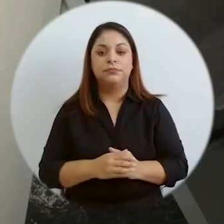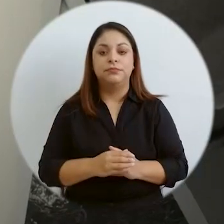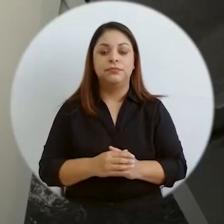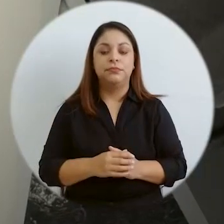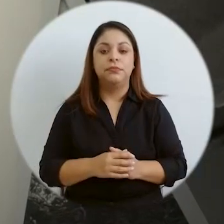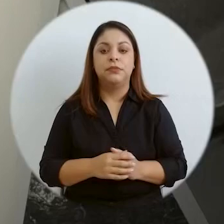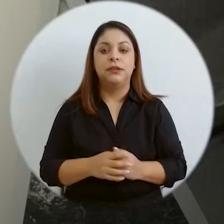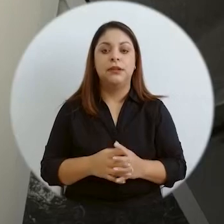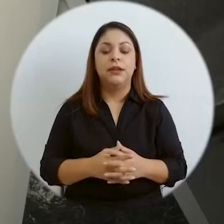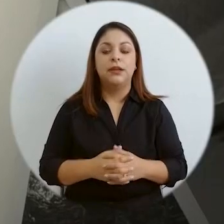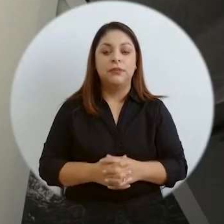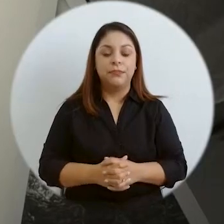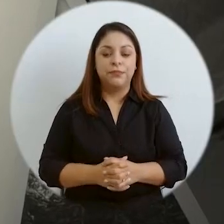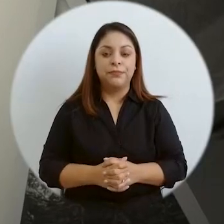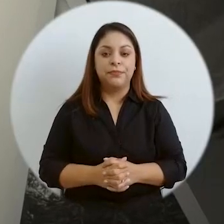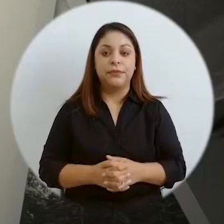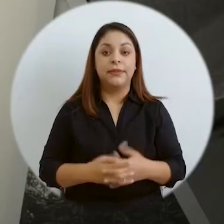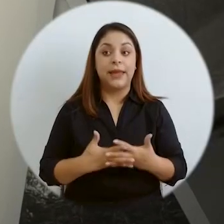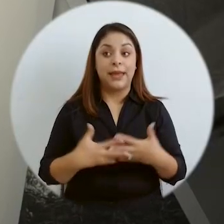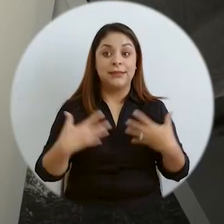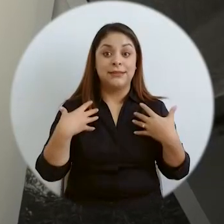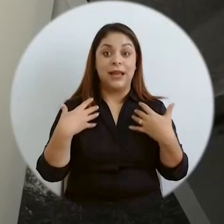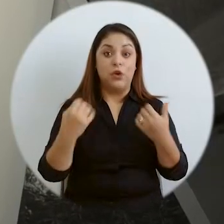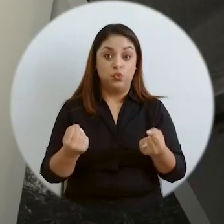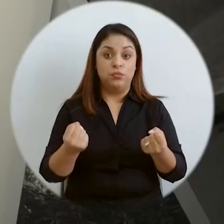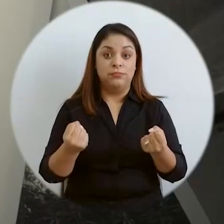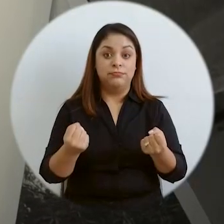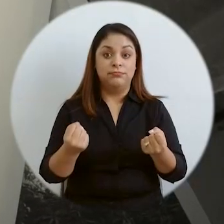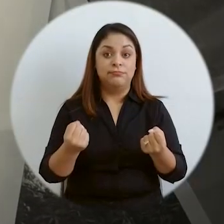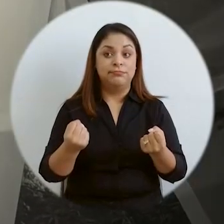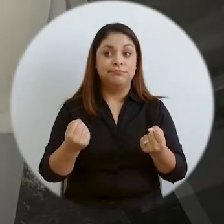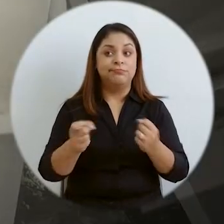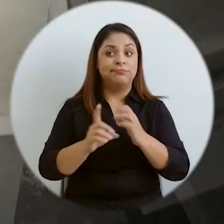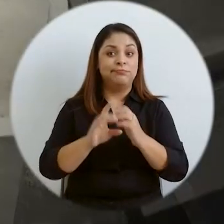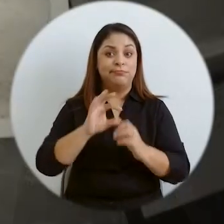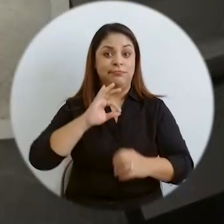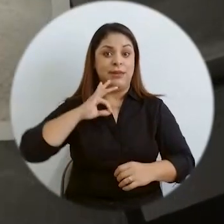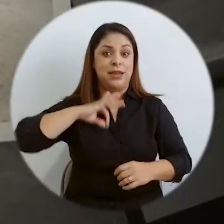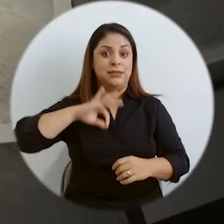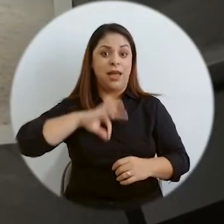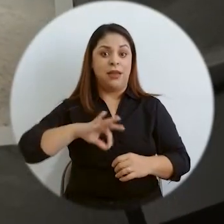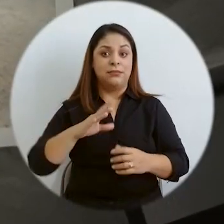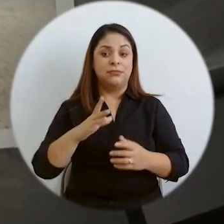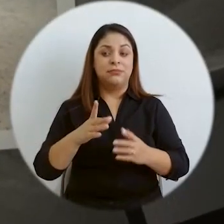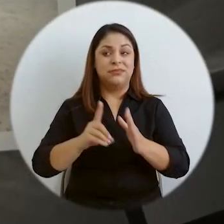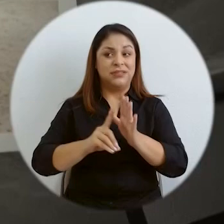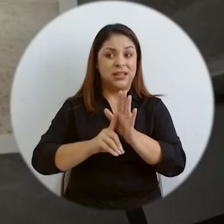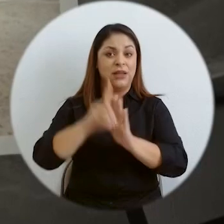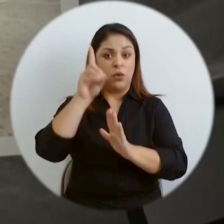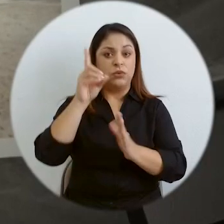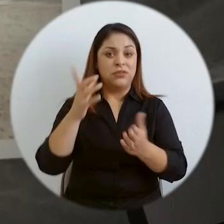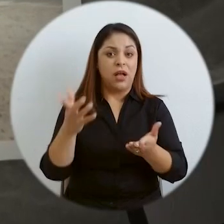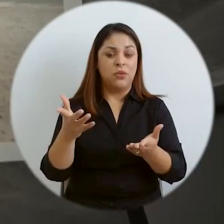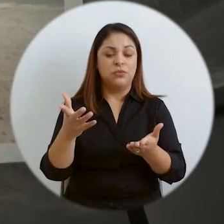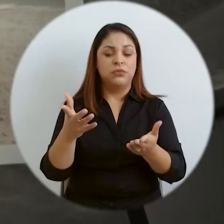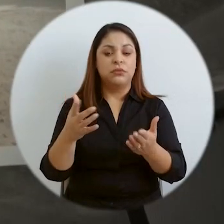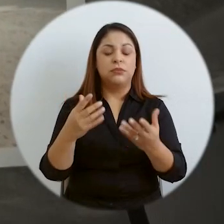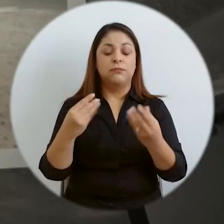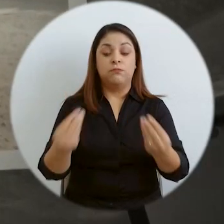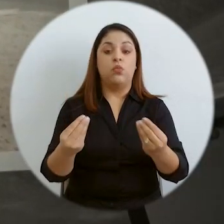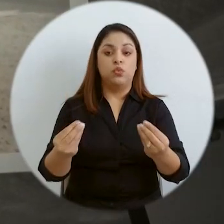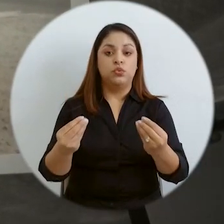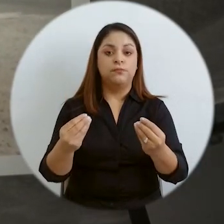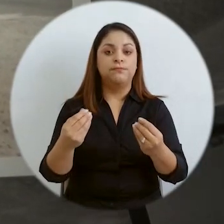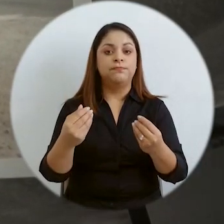la industria del bienestar y de la salud se ha desarrollado tantísimo y ha